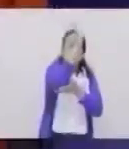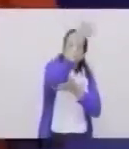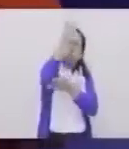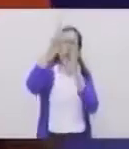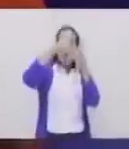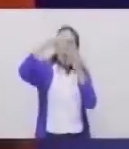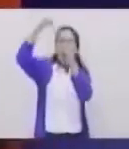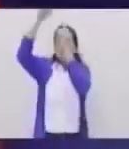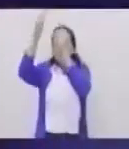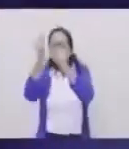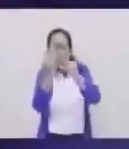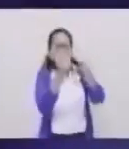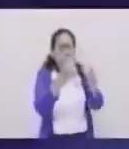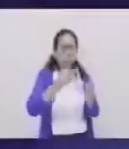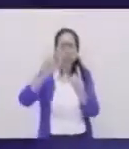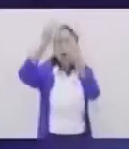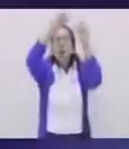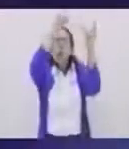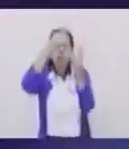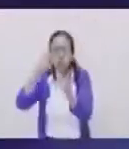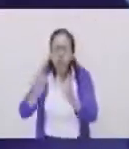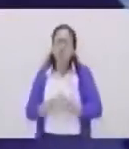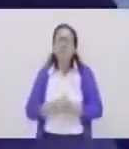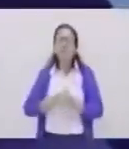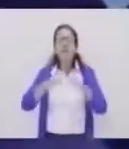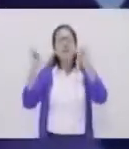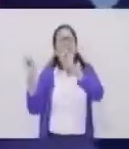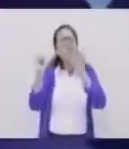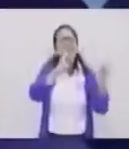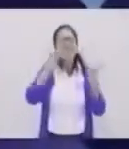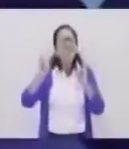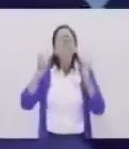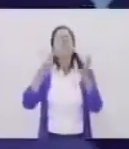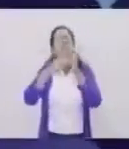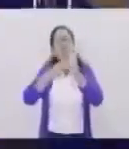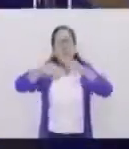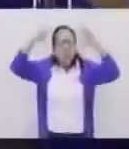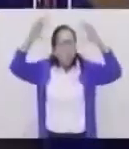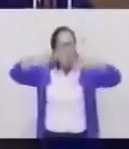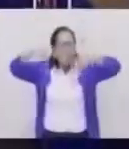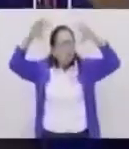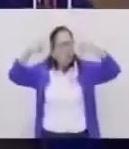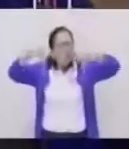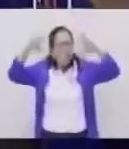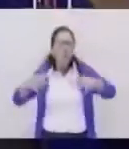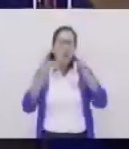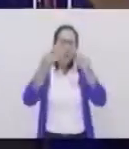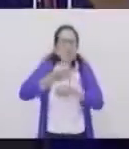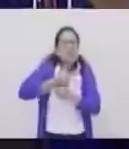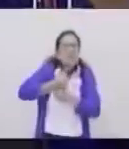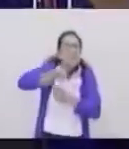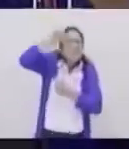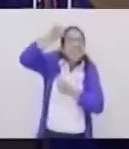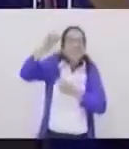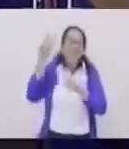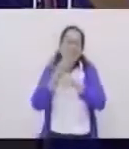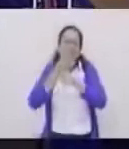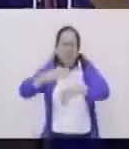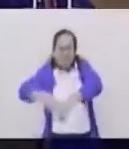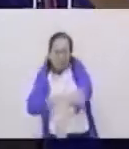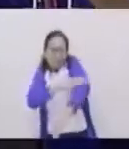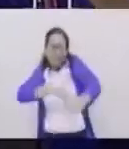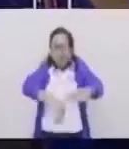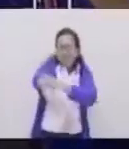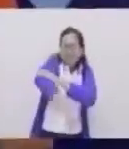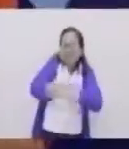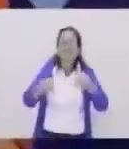viento. El invierno es una estación donde llueve mucho, ¿sí? Y es cuando tenemos que sacar nuestro paraguas, nuestras